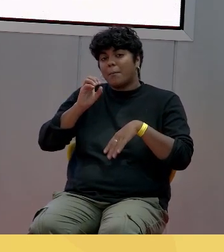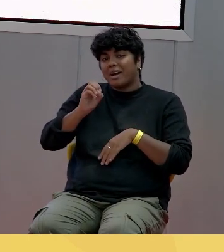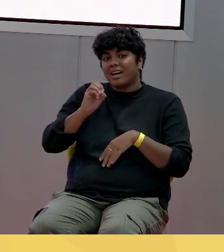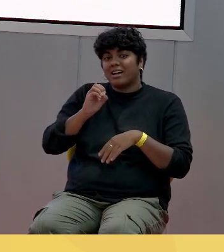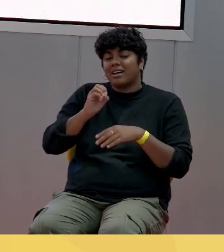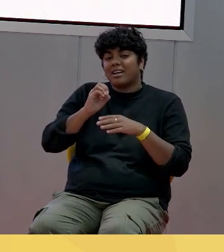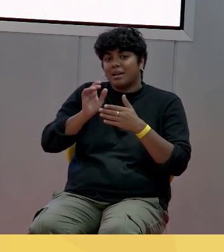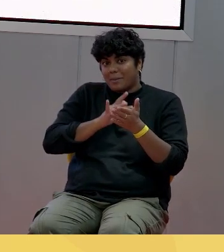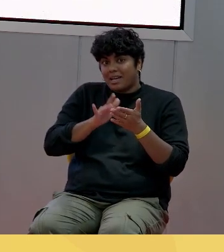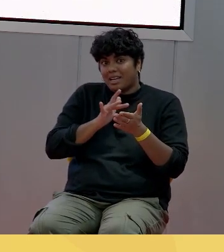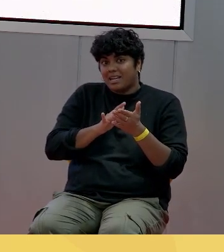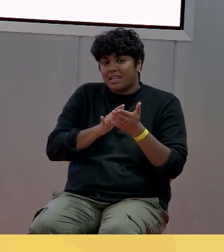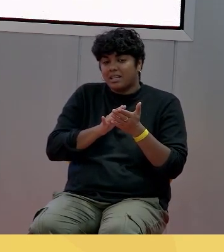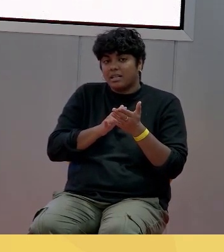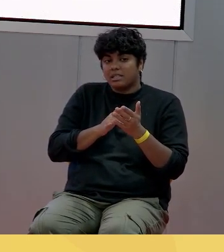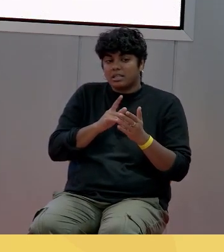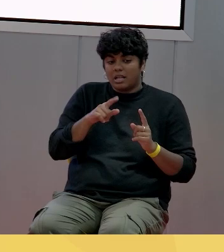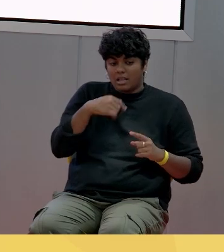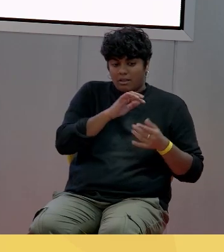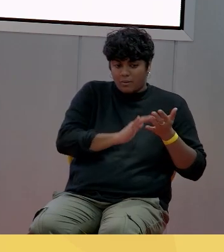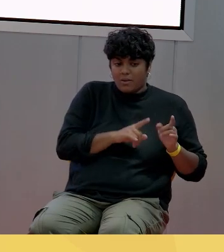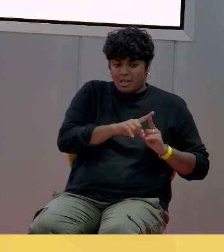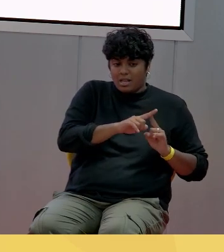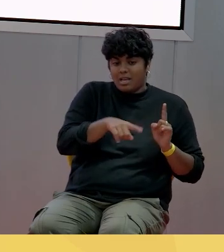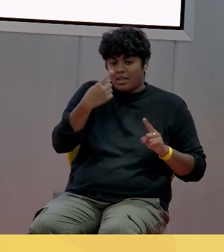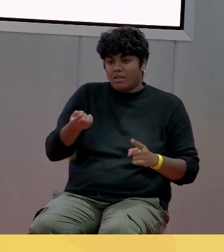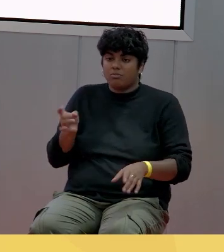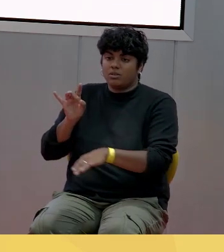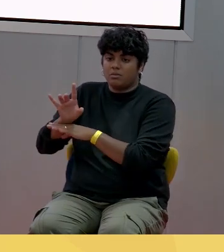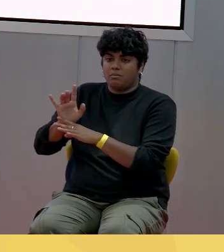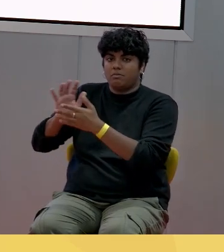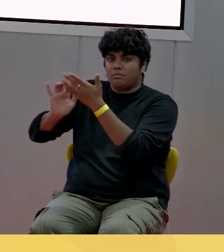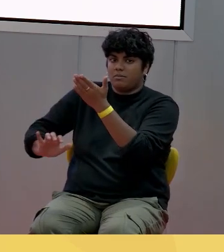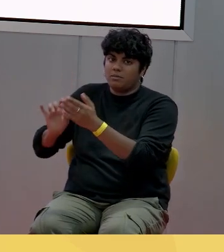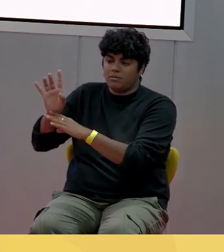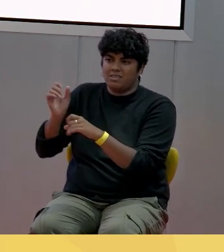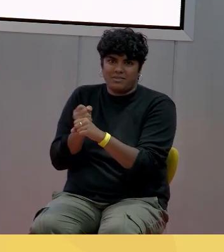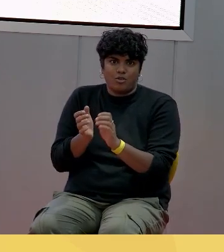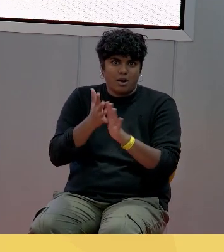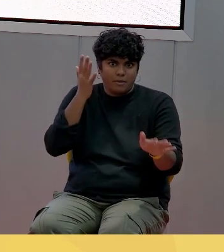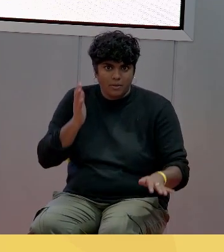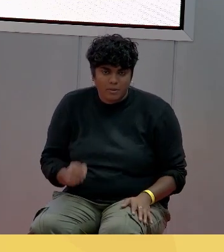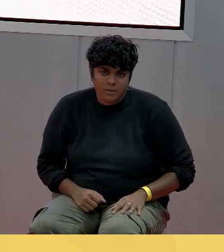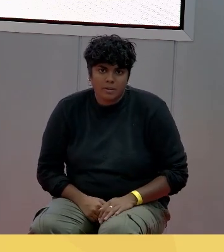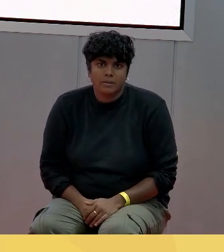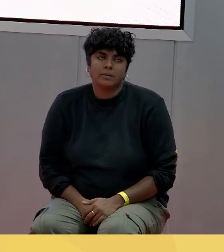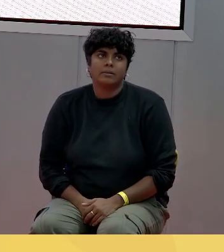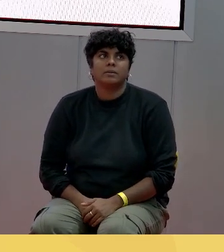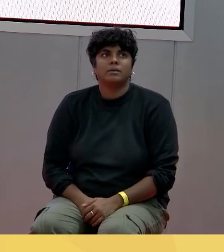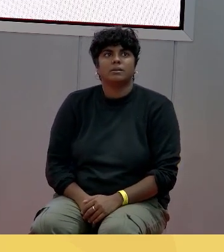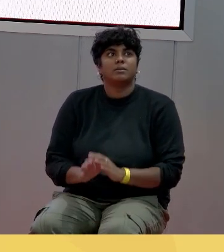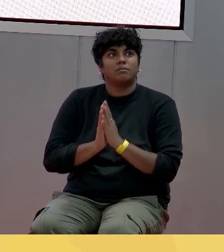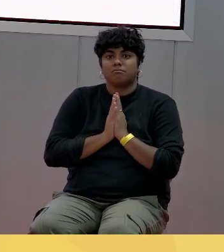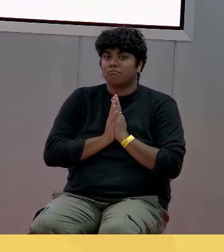y escribir una crítica y enviarlo a un servidor como un preprint, ¿no? O sea, un trabajo realmente muy rápido. Y con